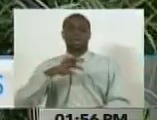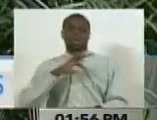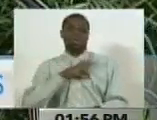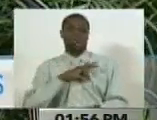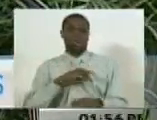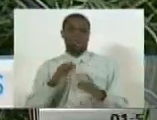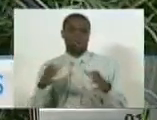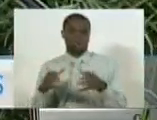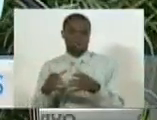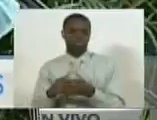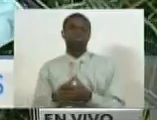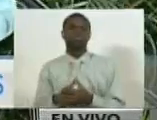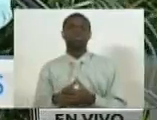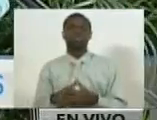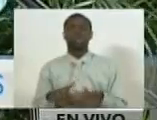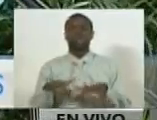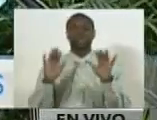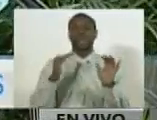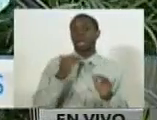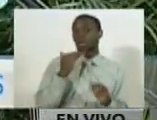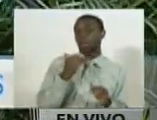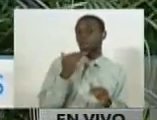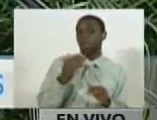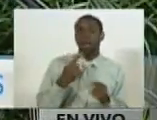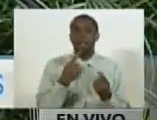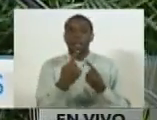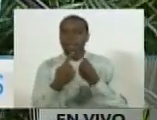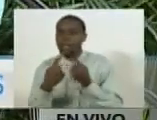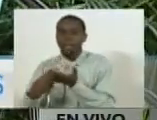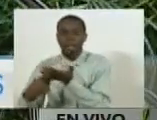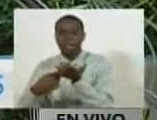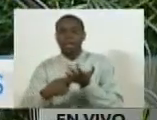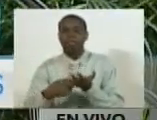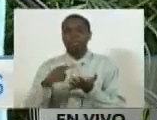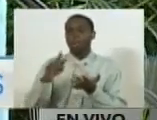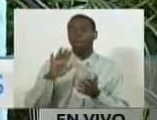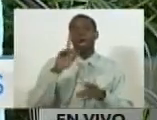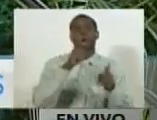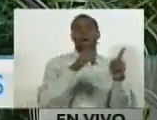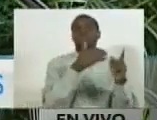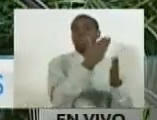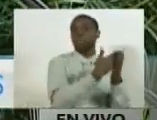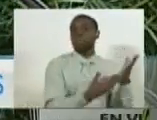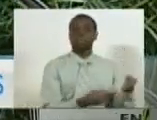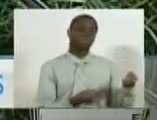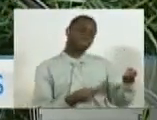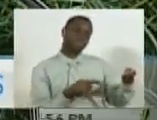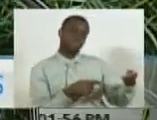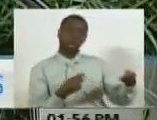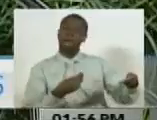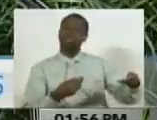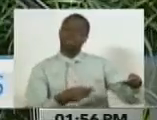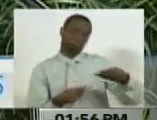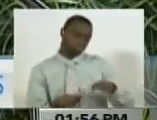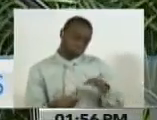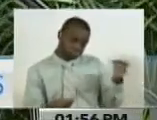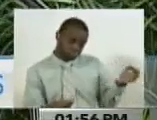nos lanzamos consultas porque hay un manual de algún experto que llega y dice vamos a hacer esta consulta, y se hacen consultas